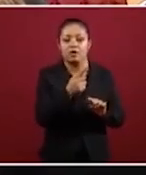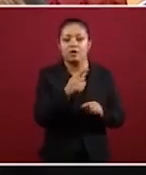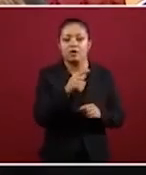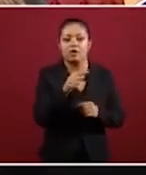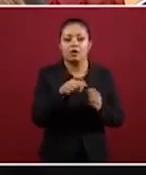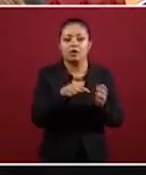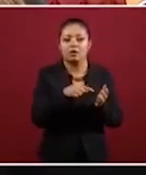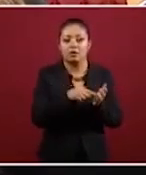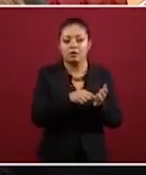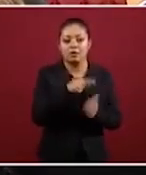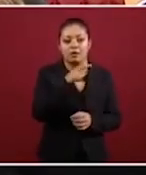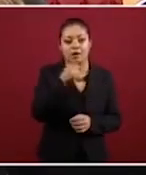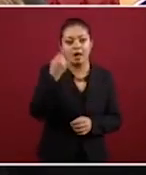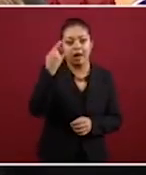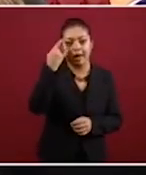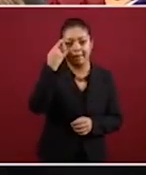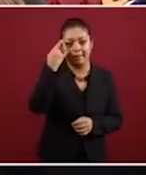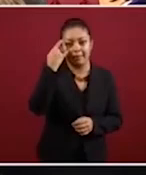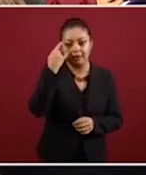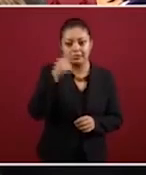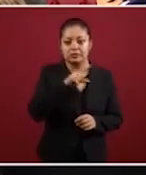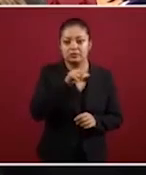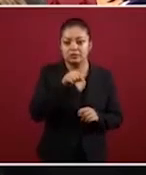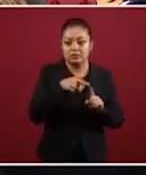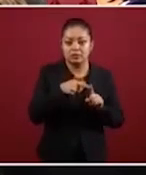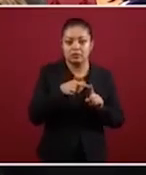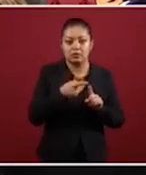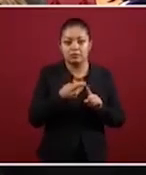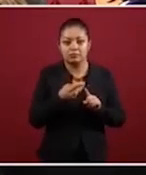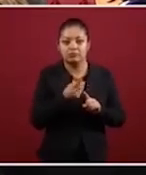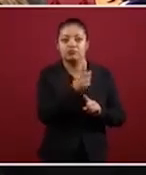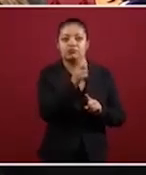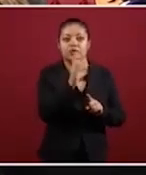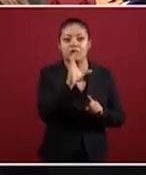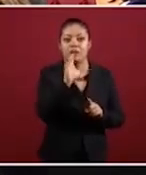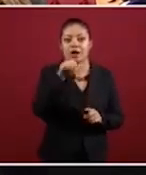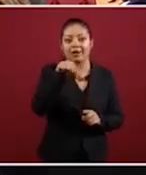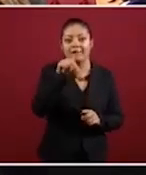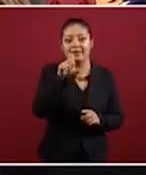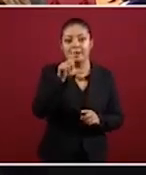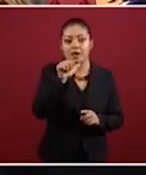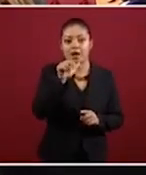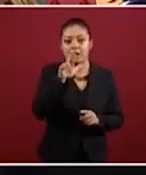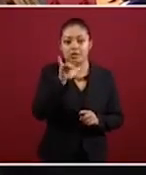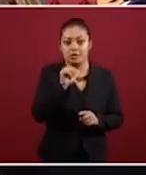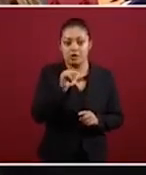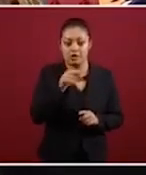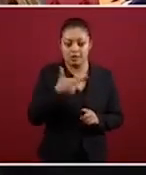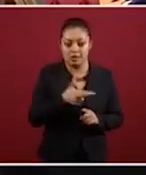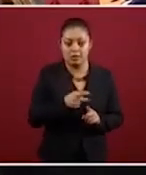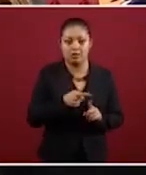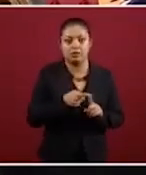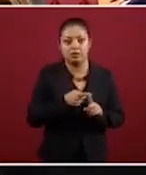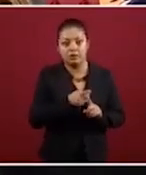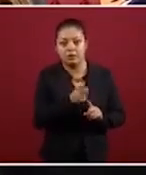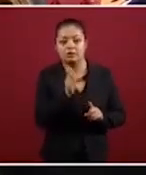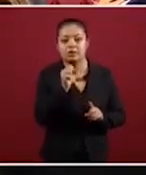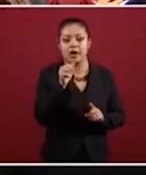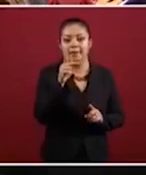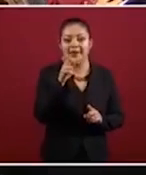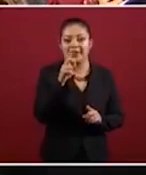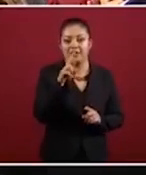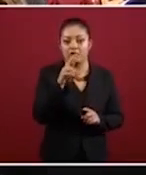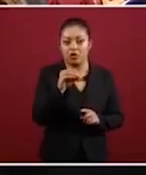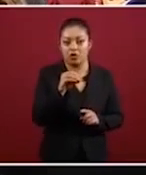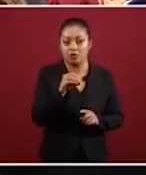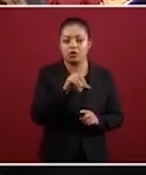a Campeche, pasaríamos por Candelaria, cruzando el río San Pedro, llegamos